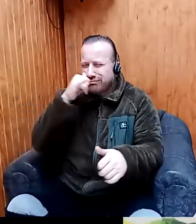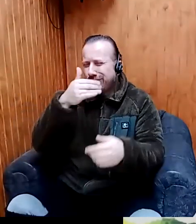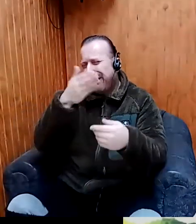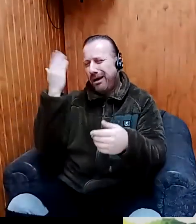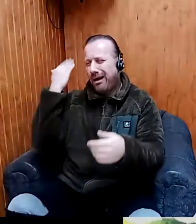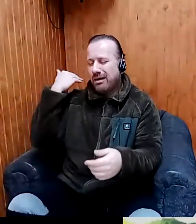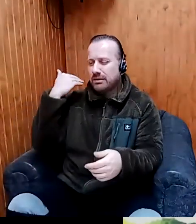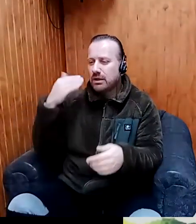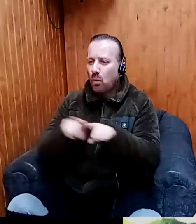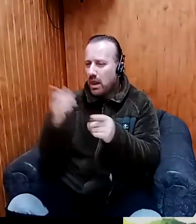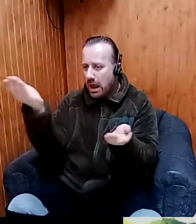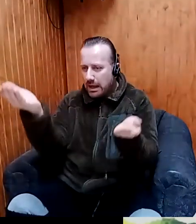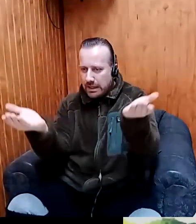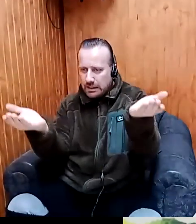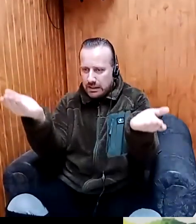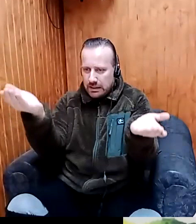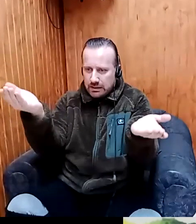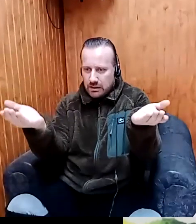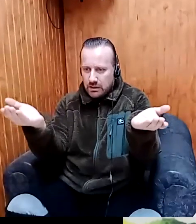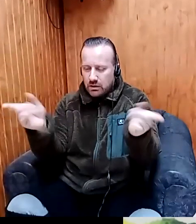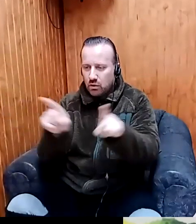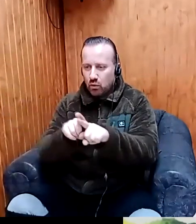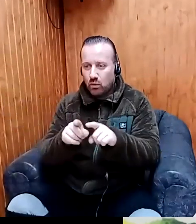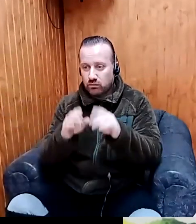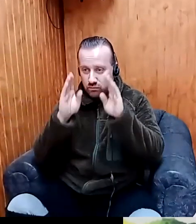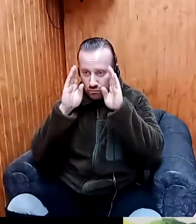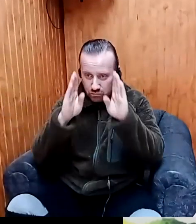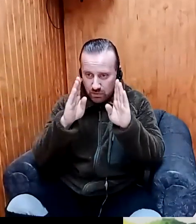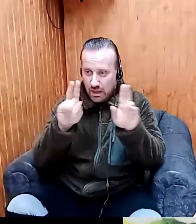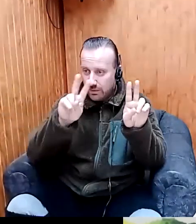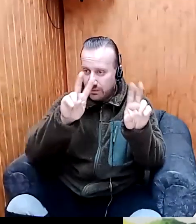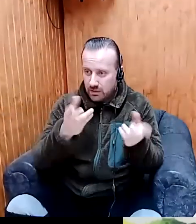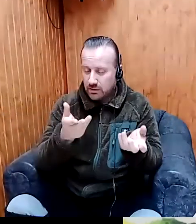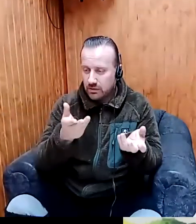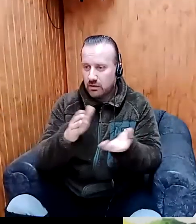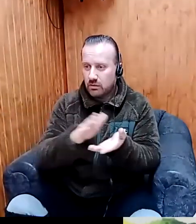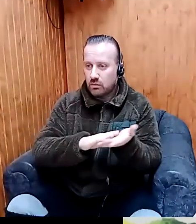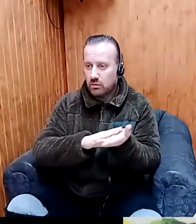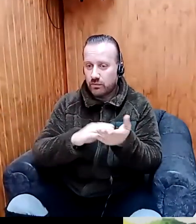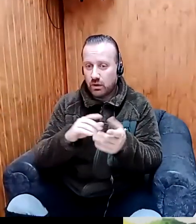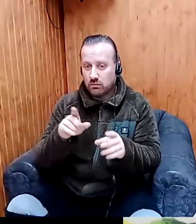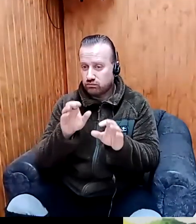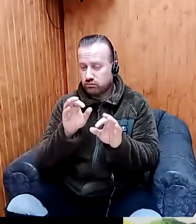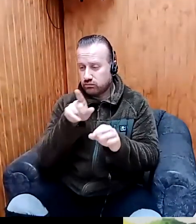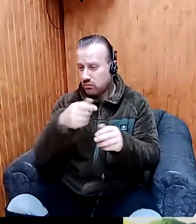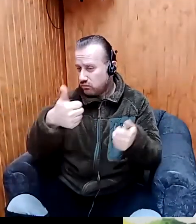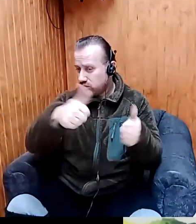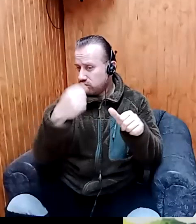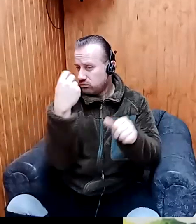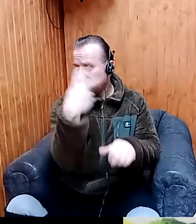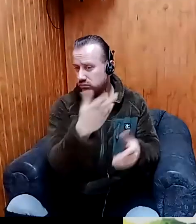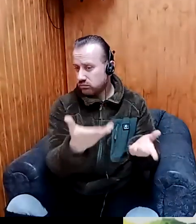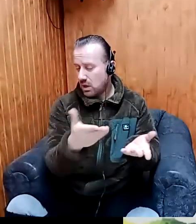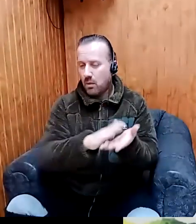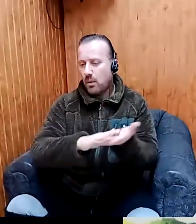equilibrio entre, digamos, centrar en el contenido, digamos, en los contenidos puros de ciencia, ¿no? Pues, por ejemplo, pues, el cambio